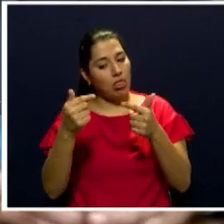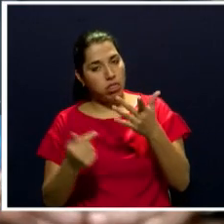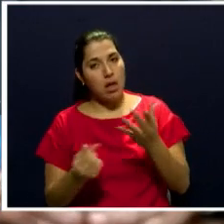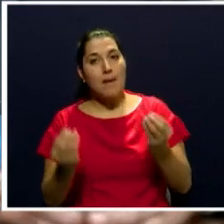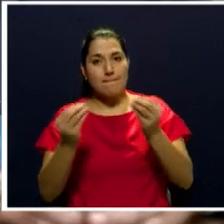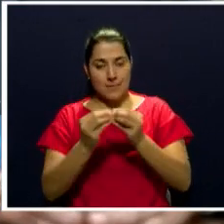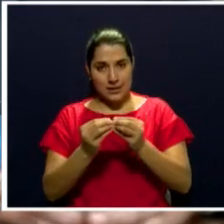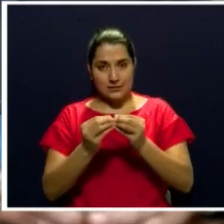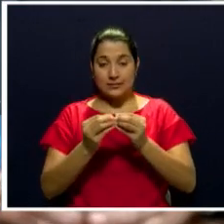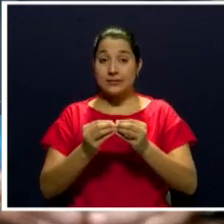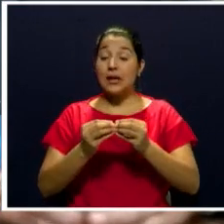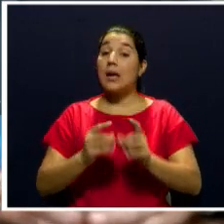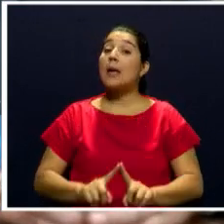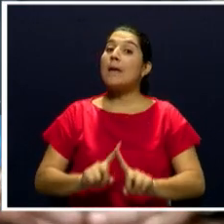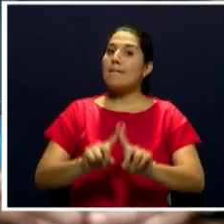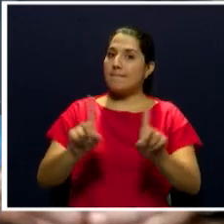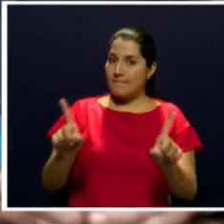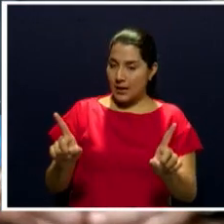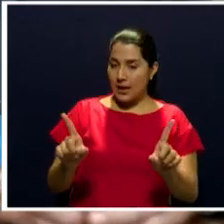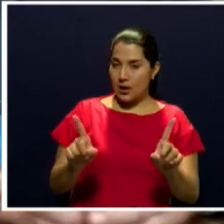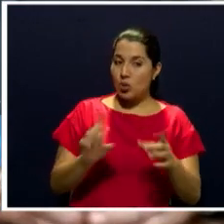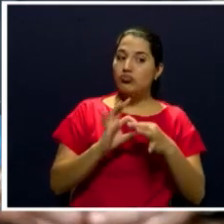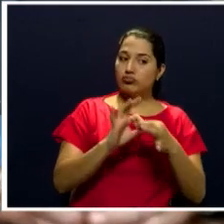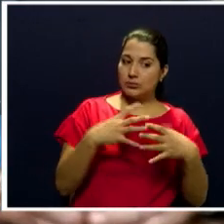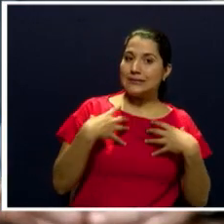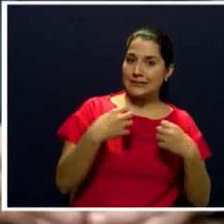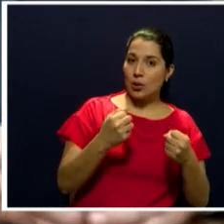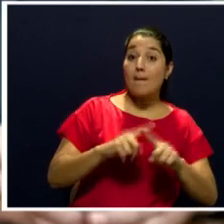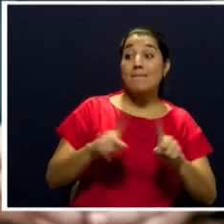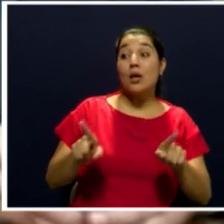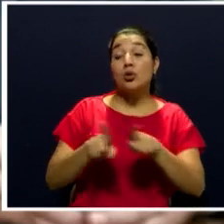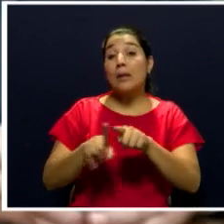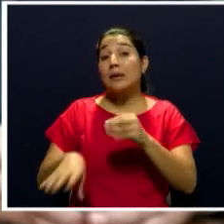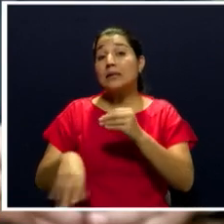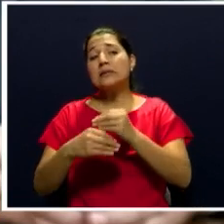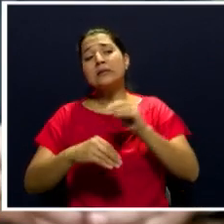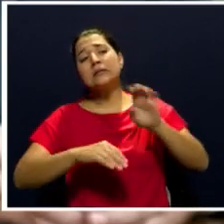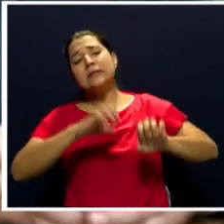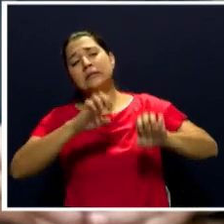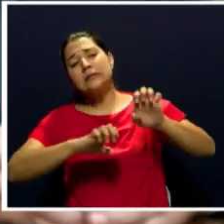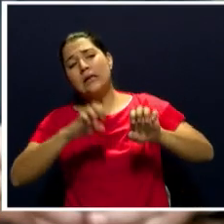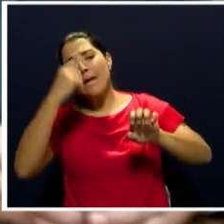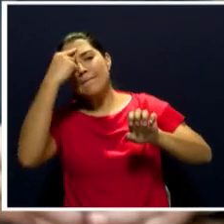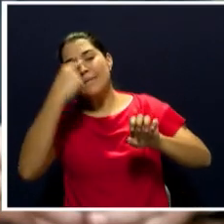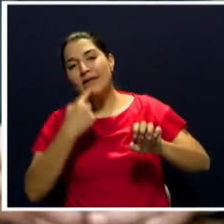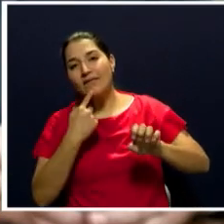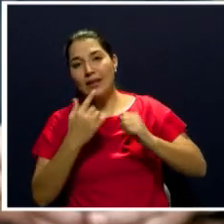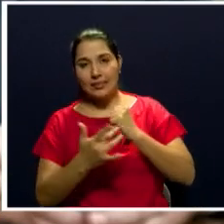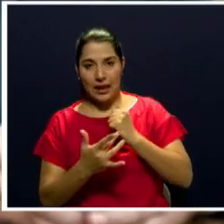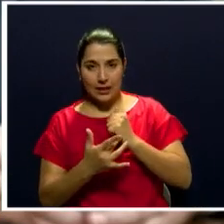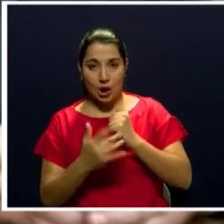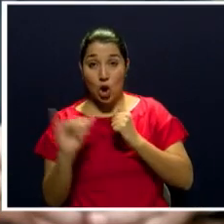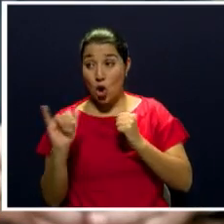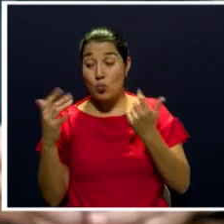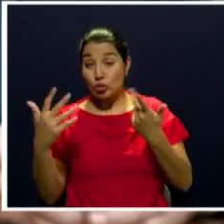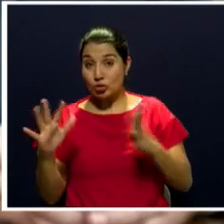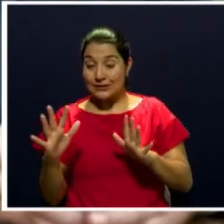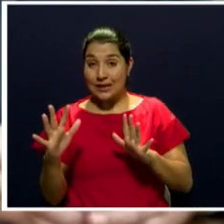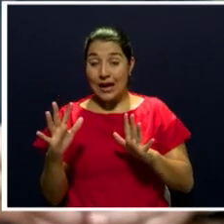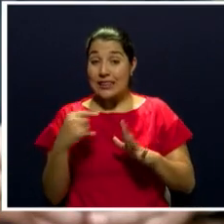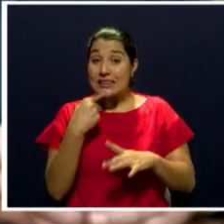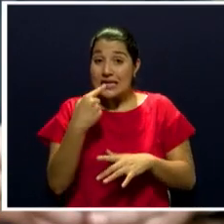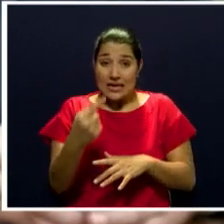los casos, pero adicional a la parte de salud se va a estar analizando el perfil técnico, como lo mencionaba ahora, desde todas